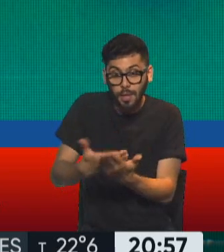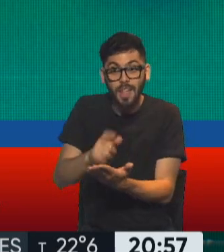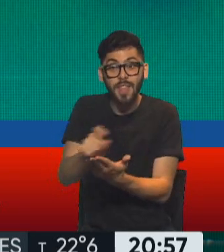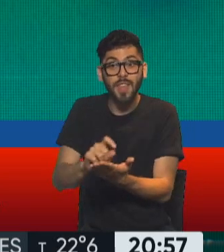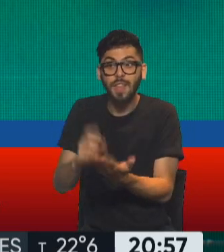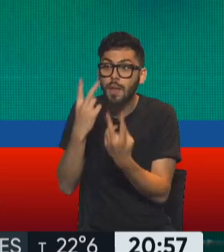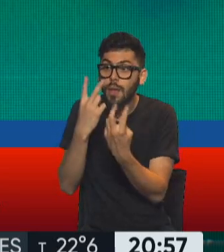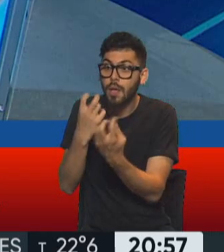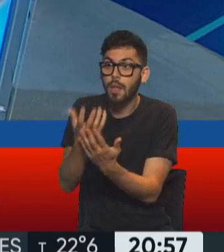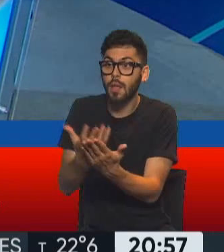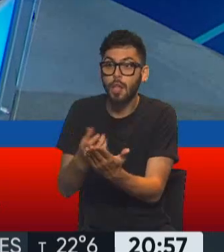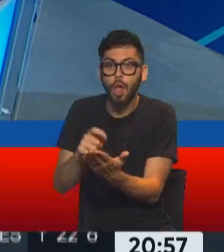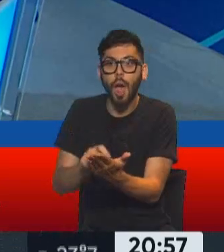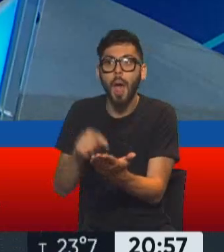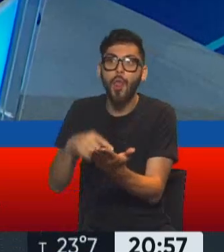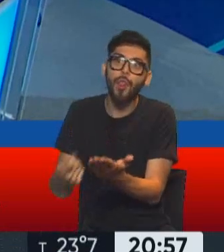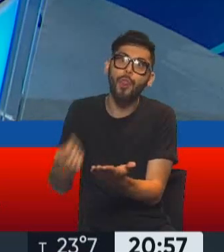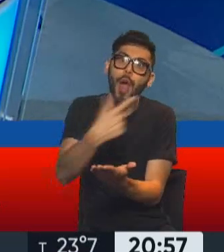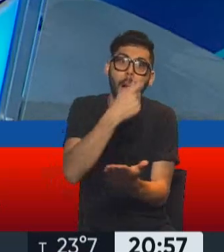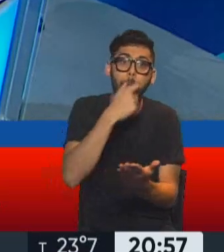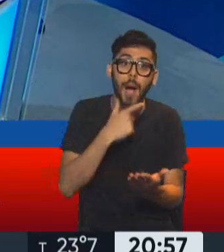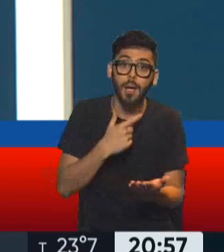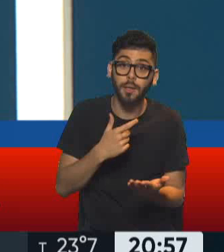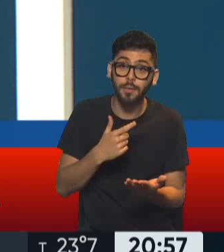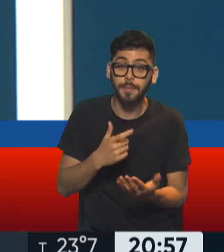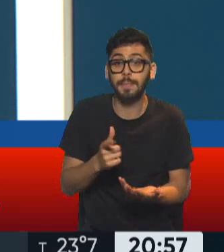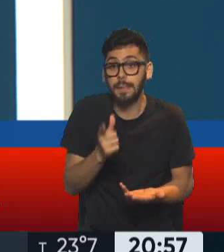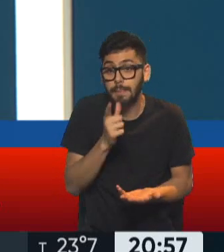esta causa. Parece que fue Mauricio Macri, ¿no?